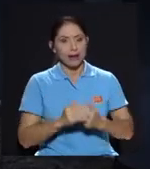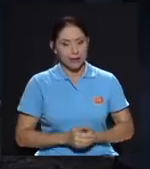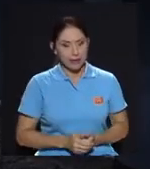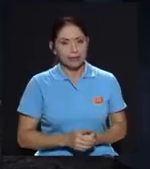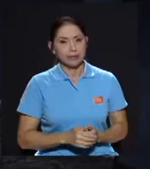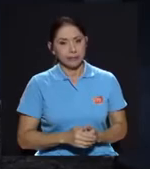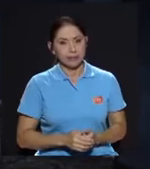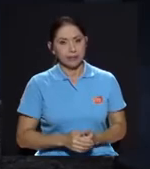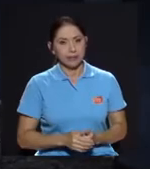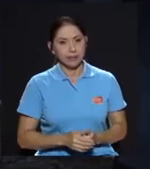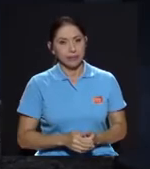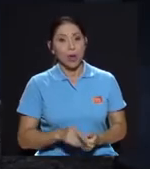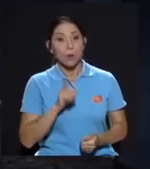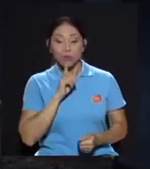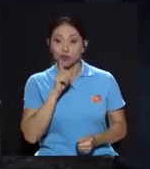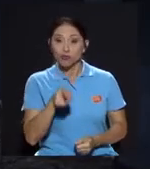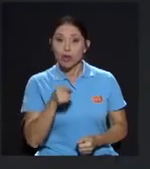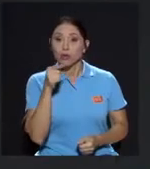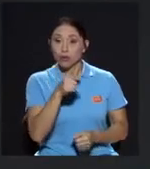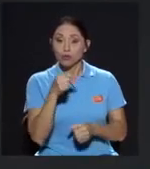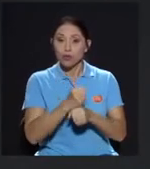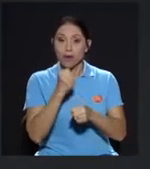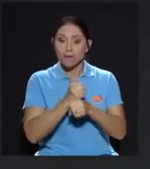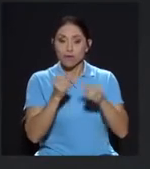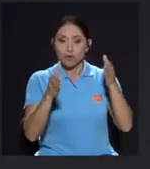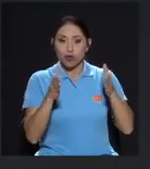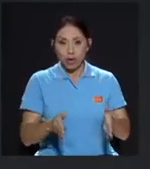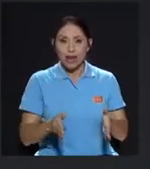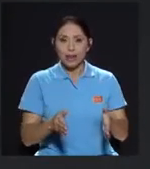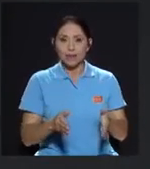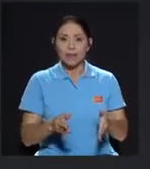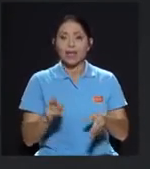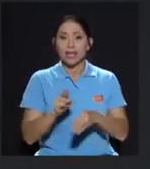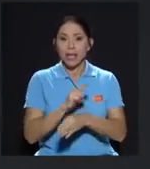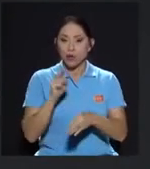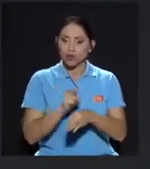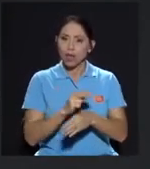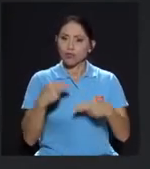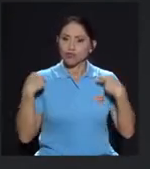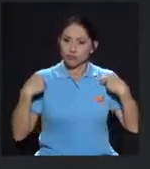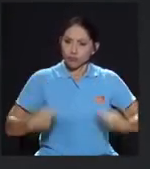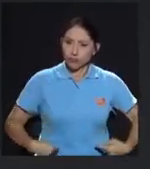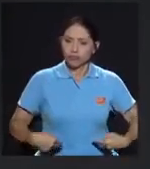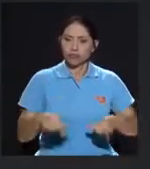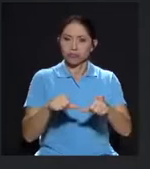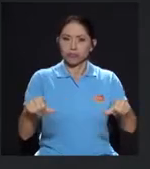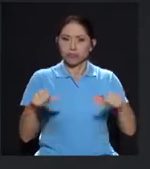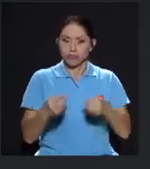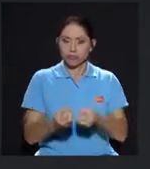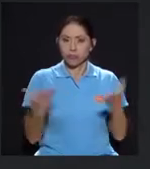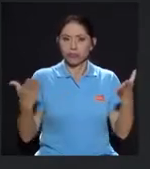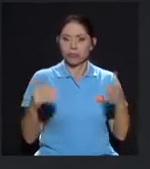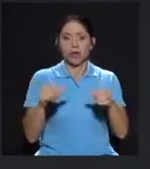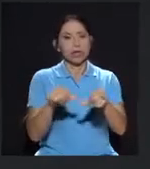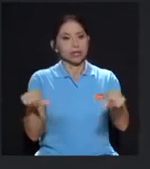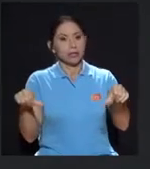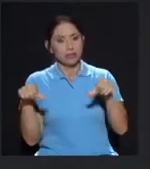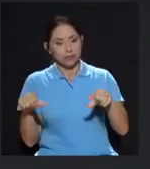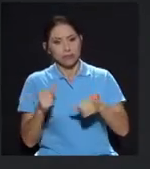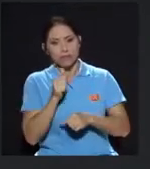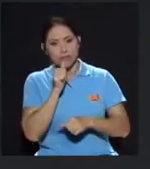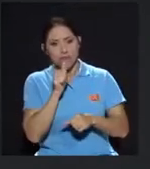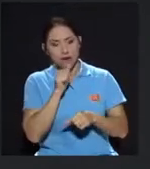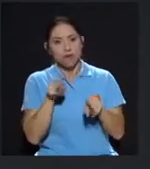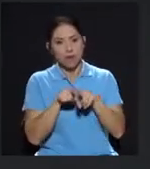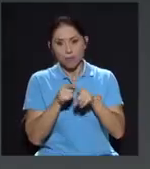por cierto es una funcionaria que se ha puesto el uniforme del sector público es que se ha puesto el informe del sector privado y eso yo